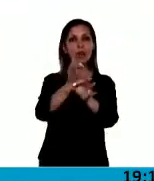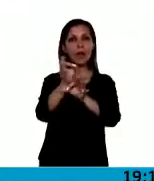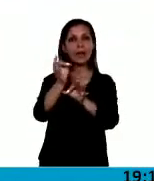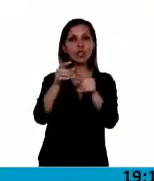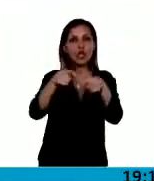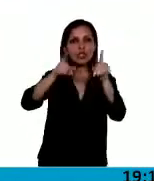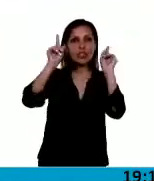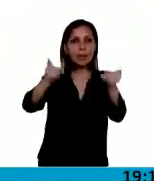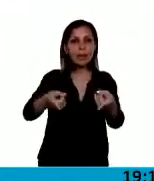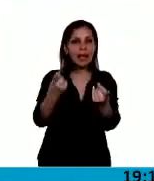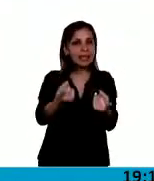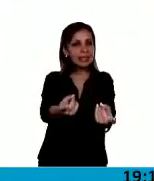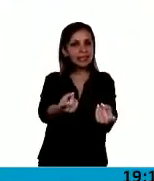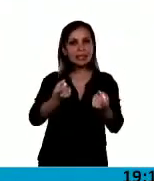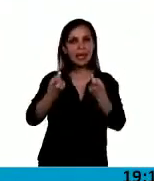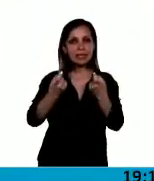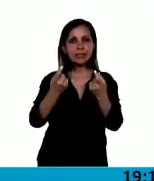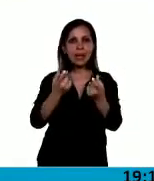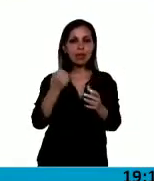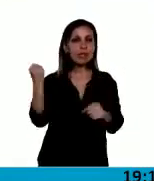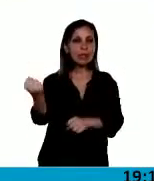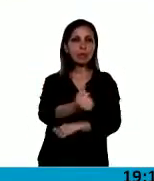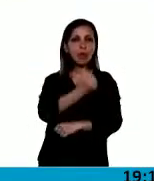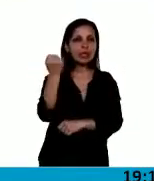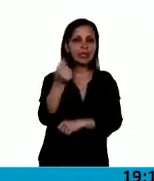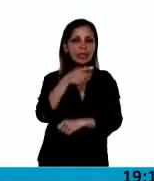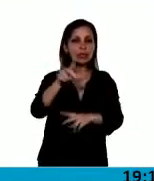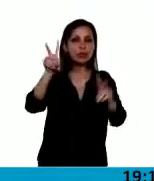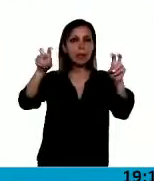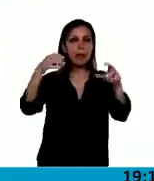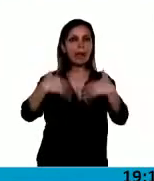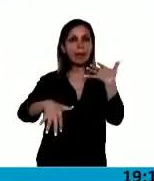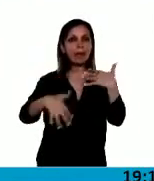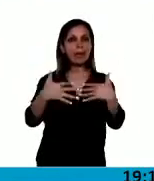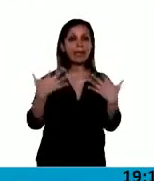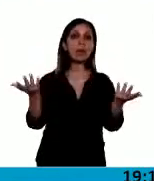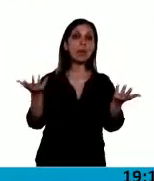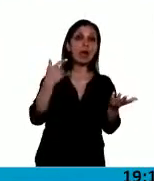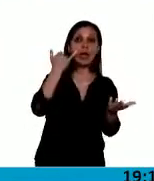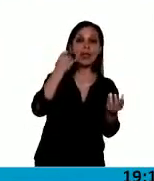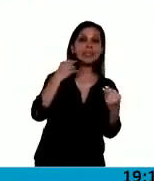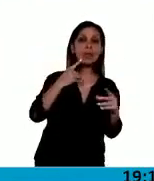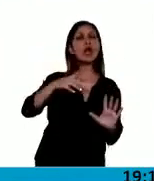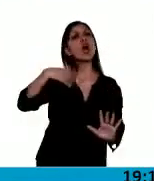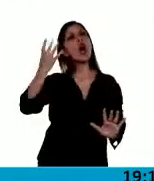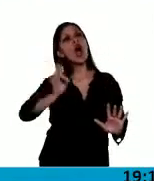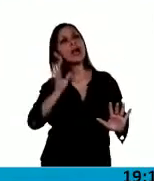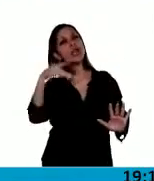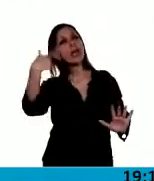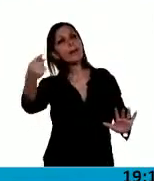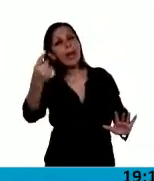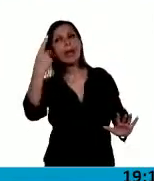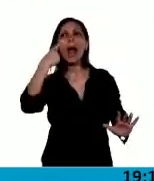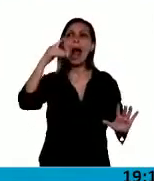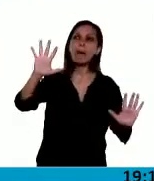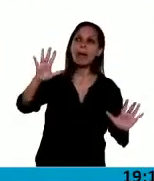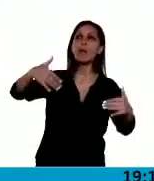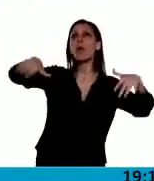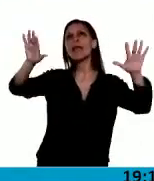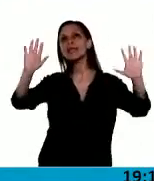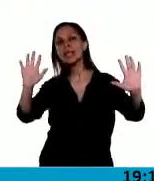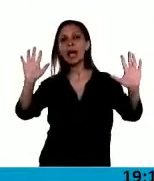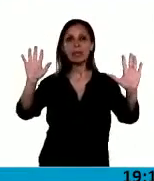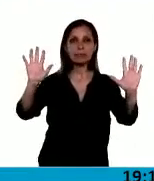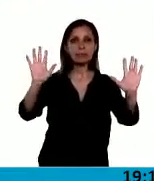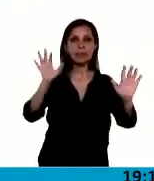esencial y sea una emergencia y bueno estamos diciendo que el año que viene que veremos que a lo mejor el 5 por